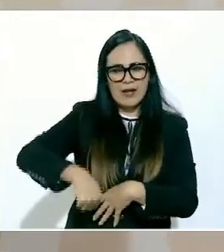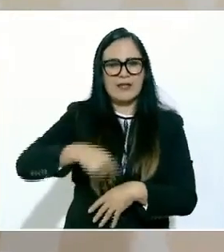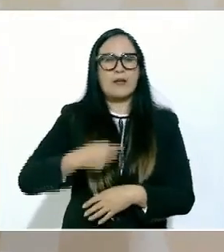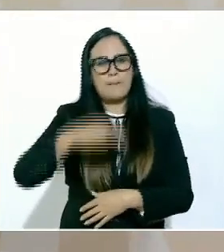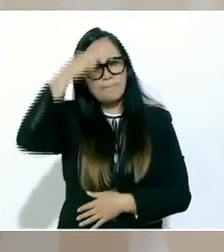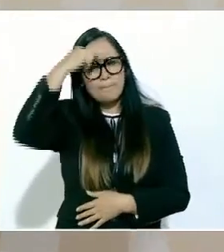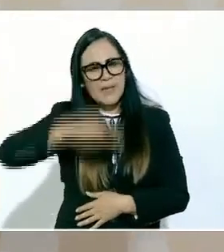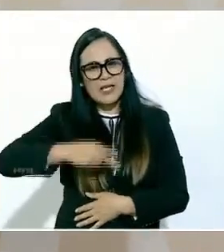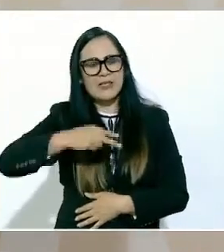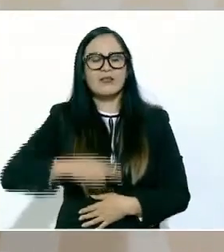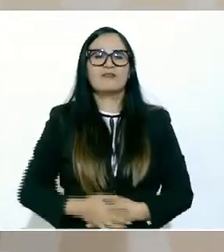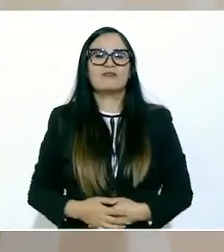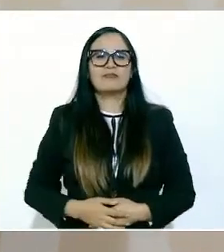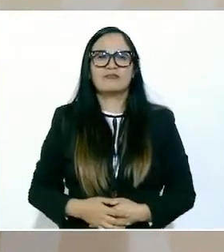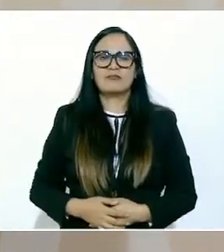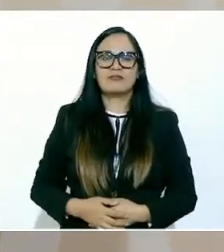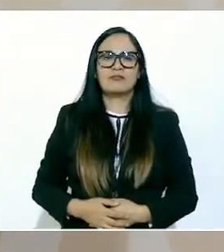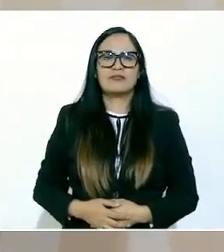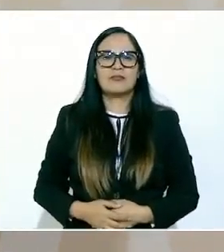Tuvimos el año pasado